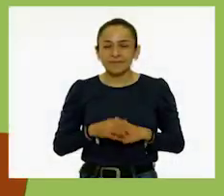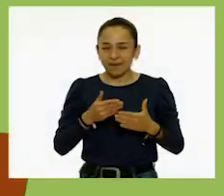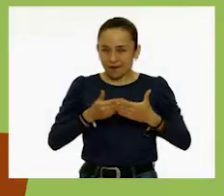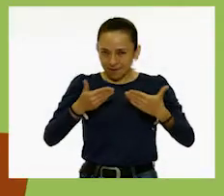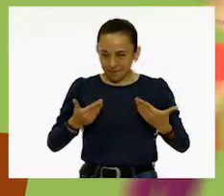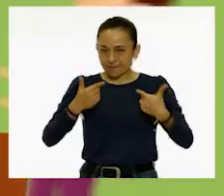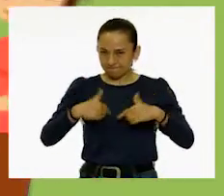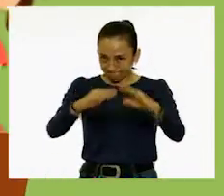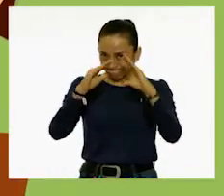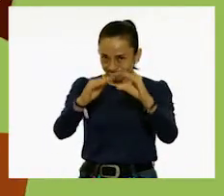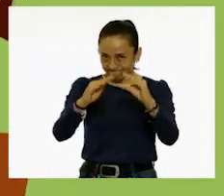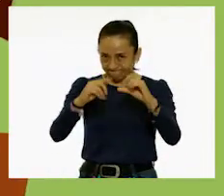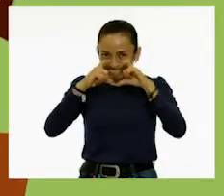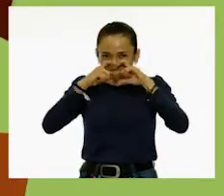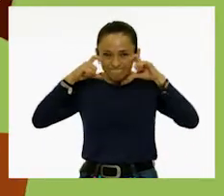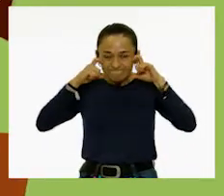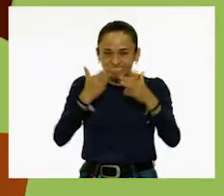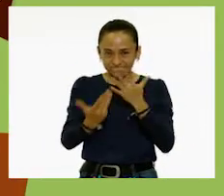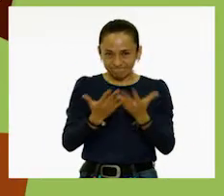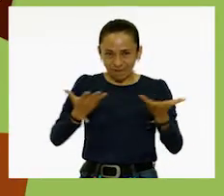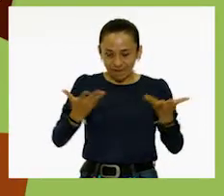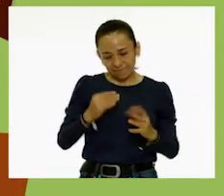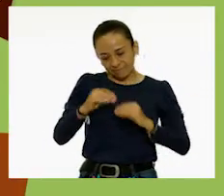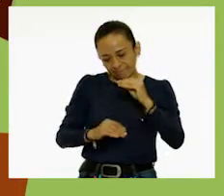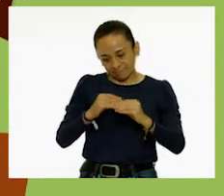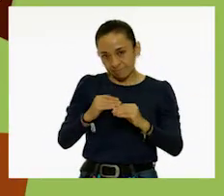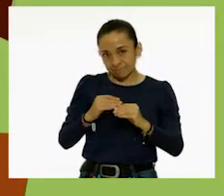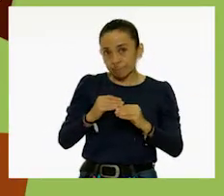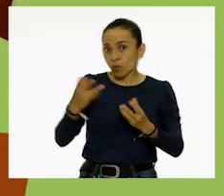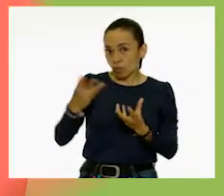Enseñaremos cómo armar un cubrebocas con ayuda de un adulto.